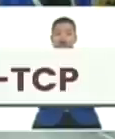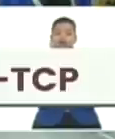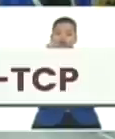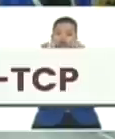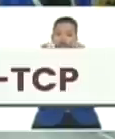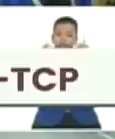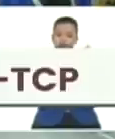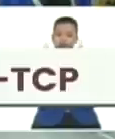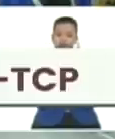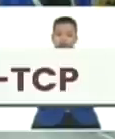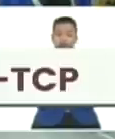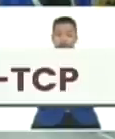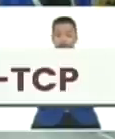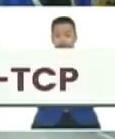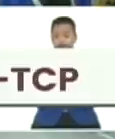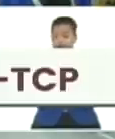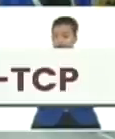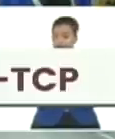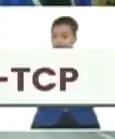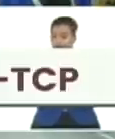lanzó bajo